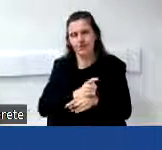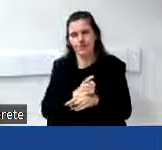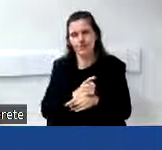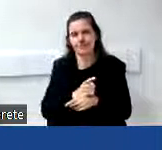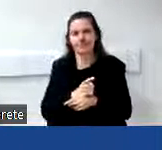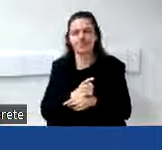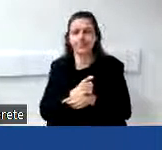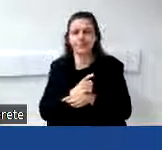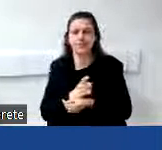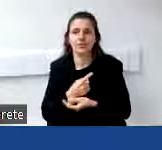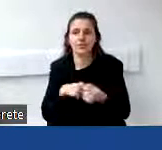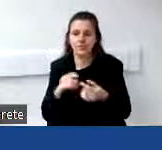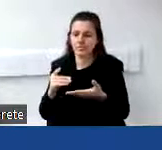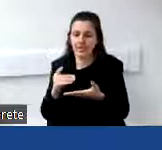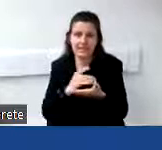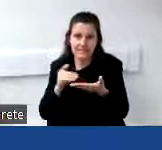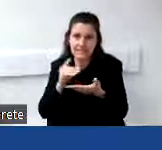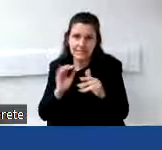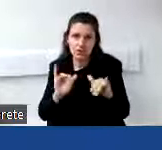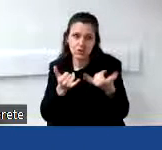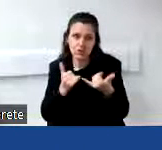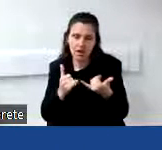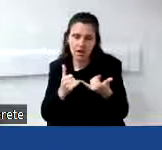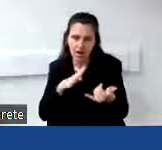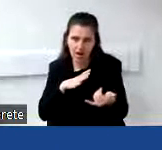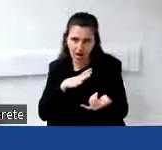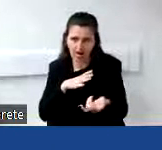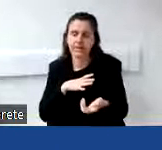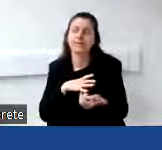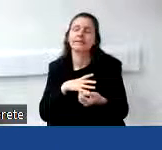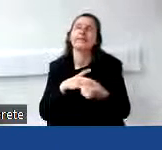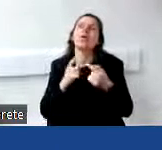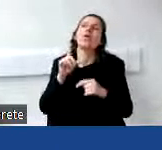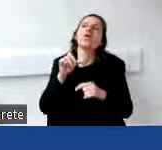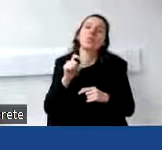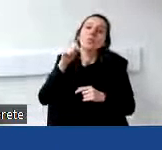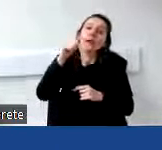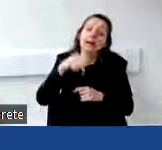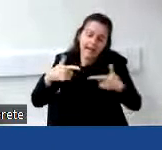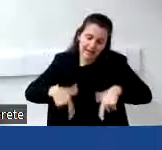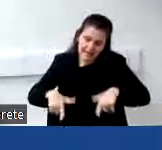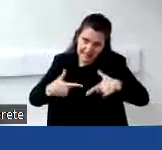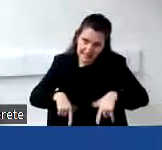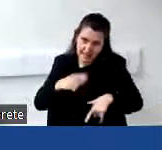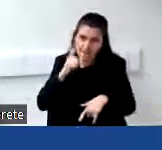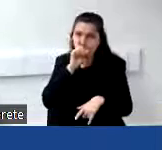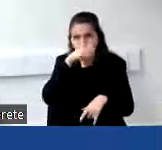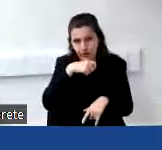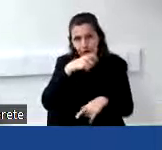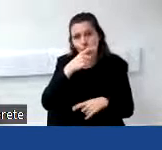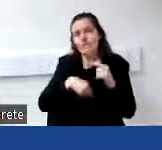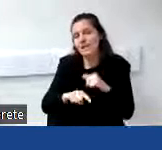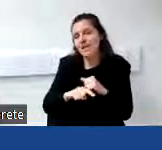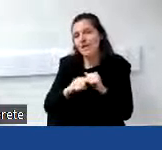Por supuesto que como esto es una reglamentación a nivel departamental, para que esto suceda en el resto del país, tiene que haber una